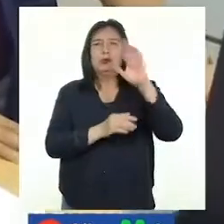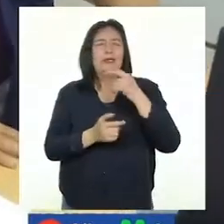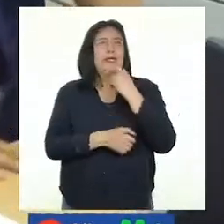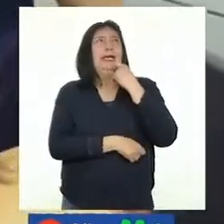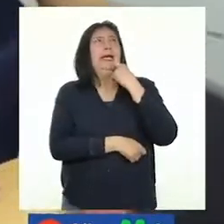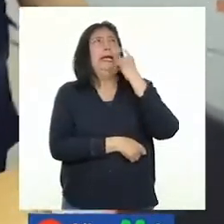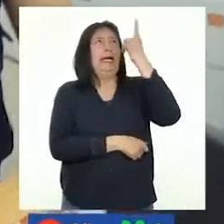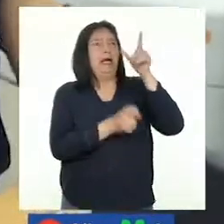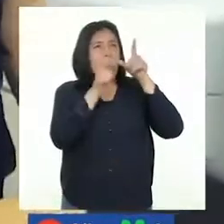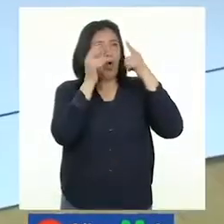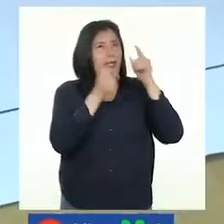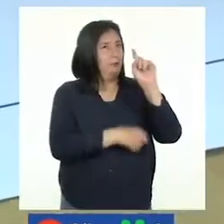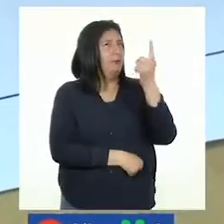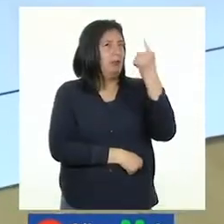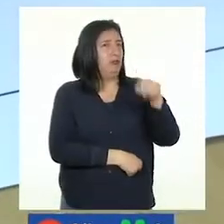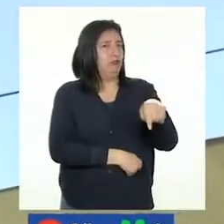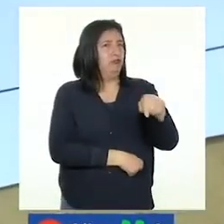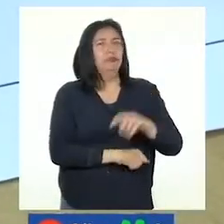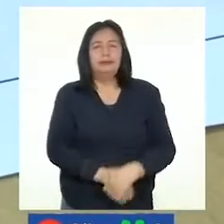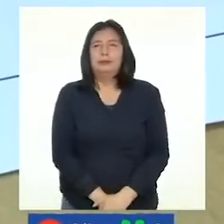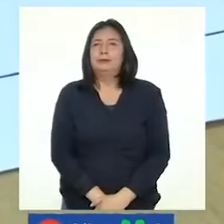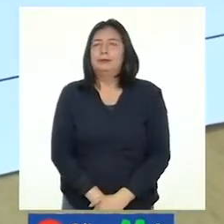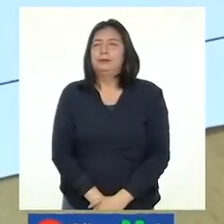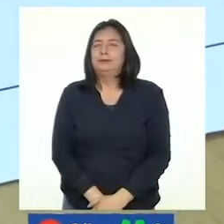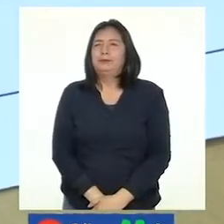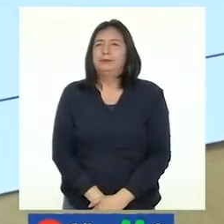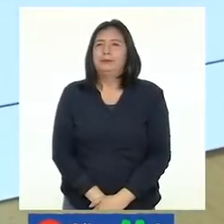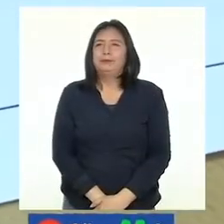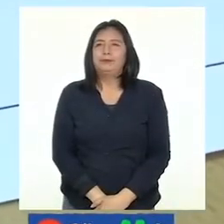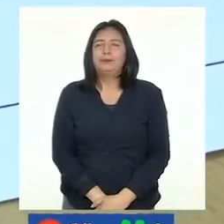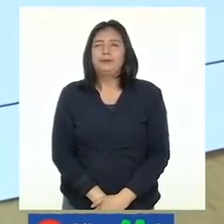con Loreto. Con Loreto. Bueno.